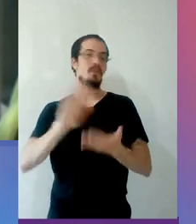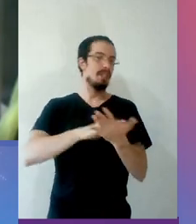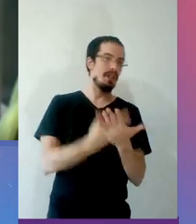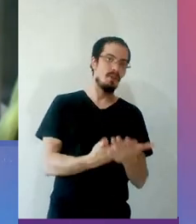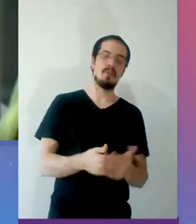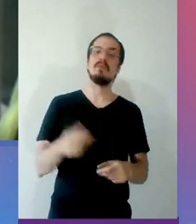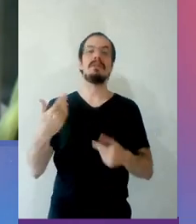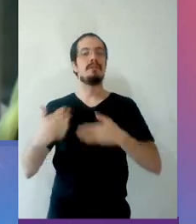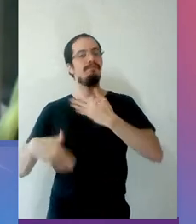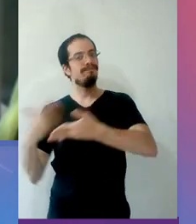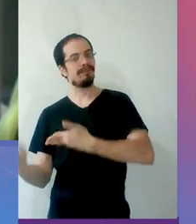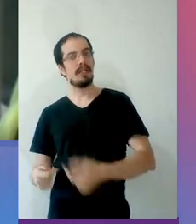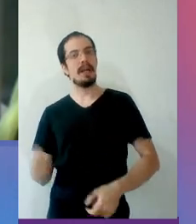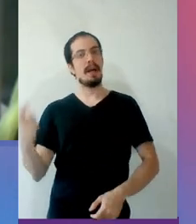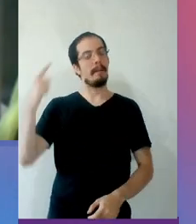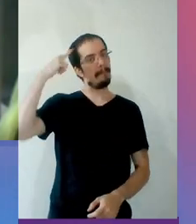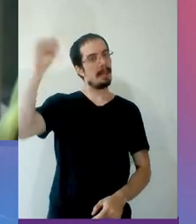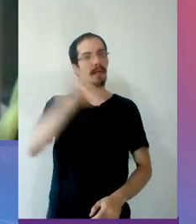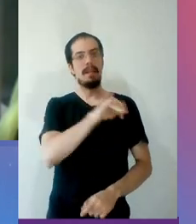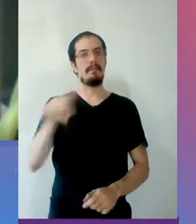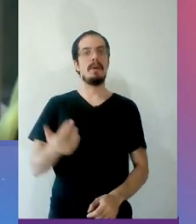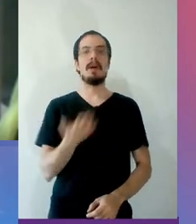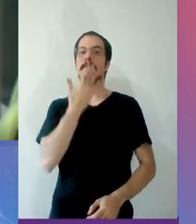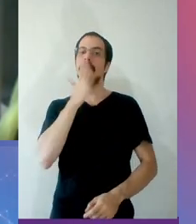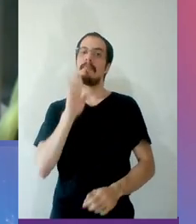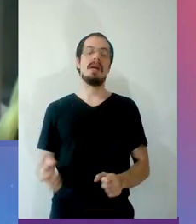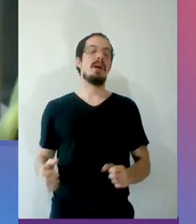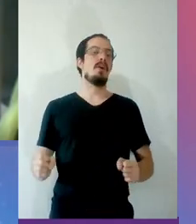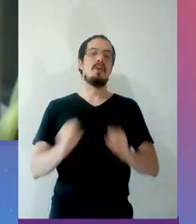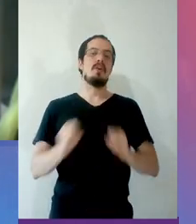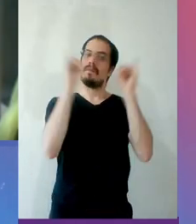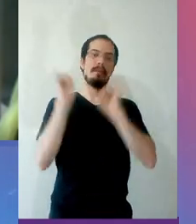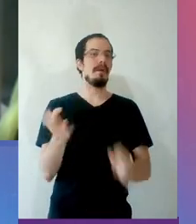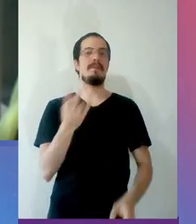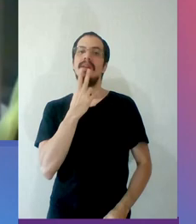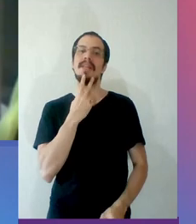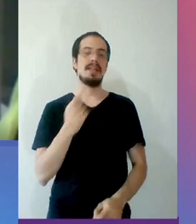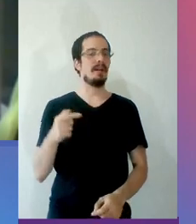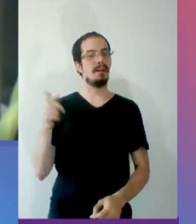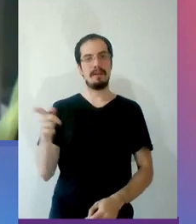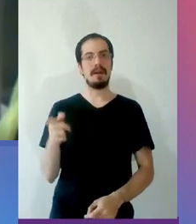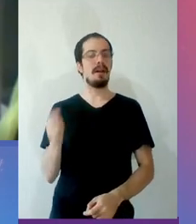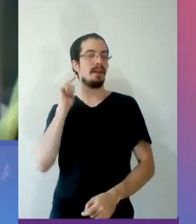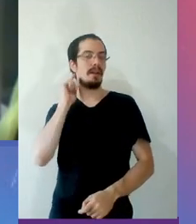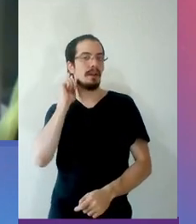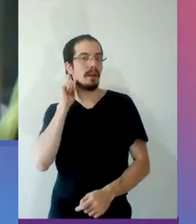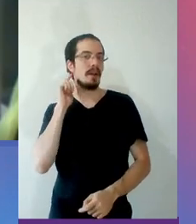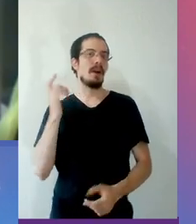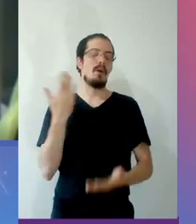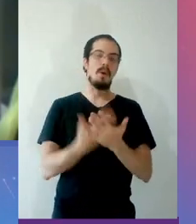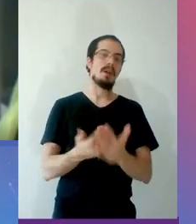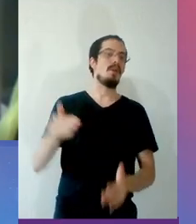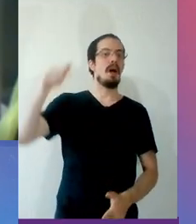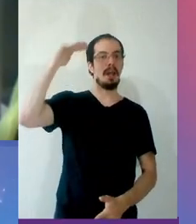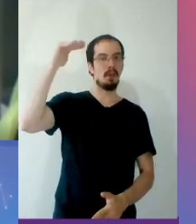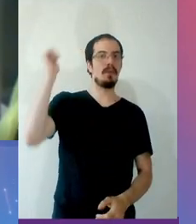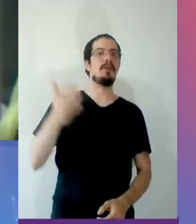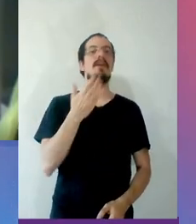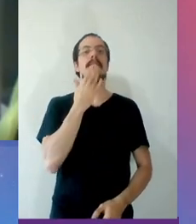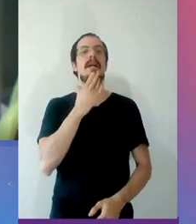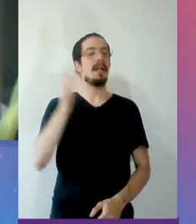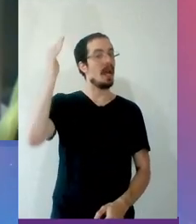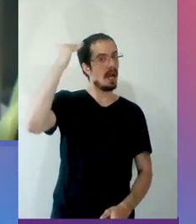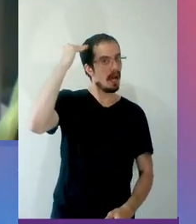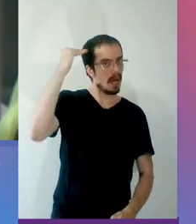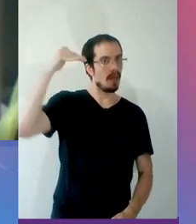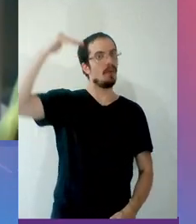finalmente una mejor calidad de vida, ¿cierto? O sea, tú decías, vamos a tener unos adultos mayores que están enfermos o que